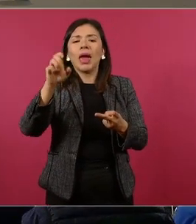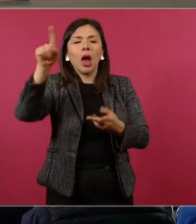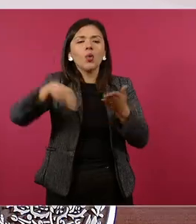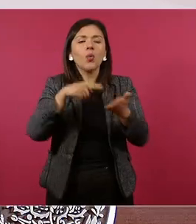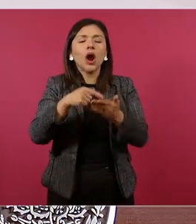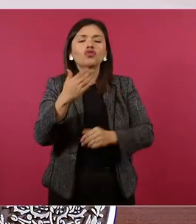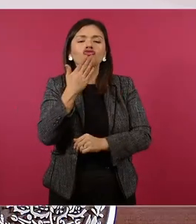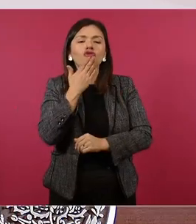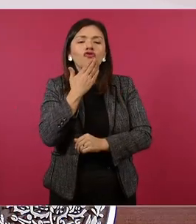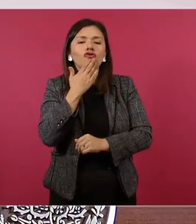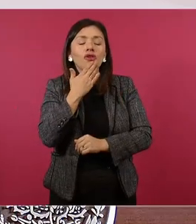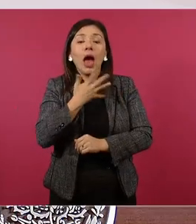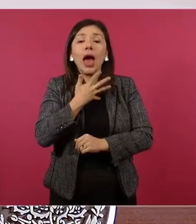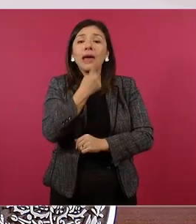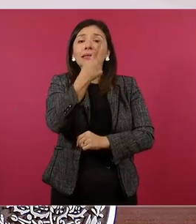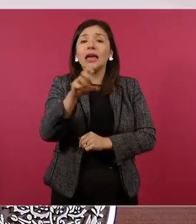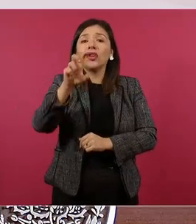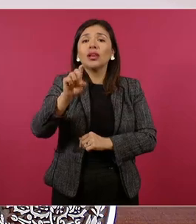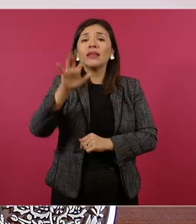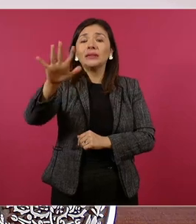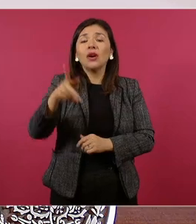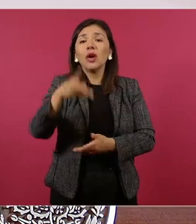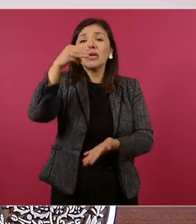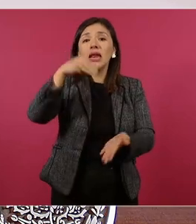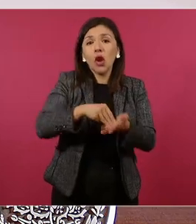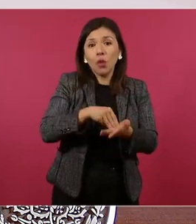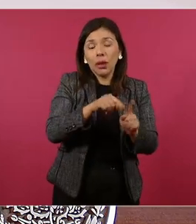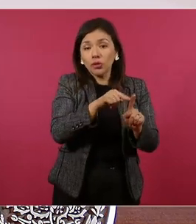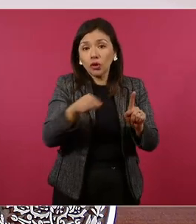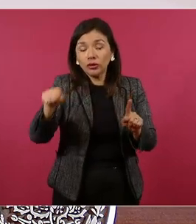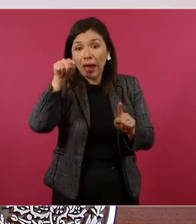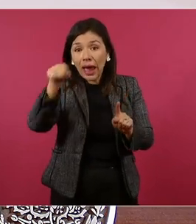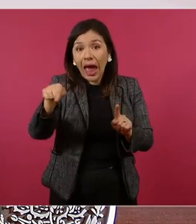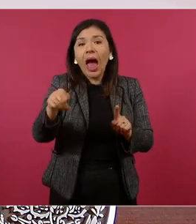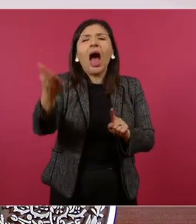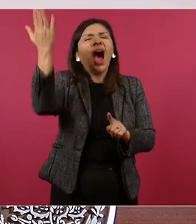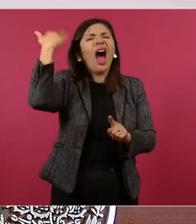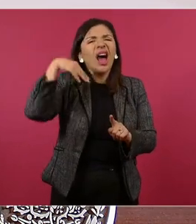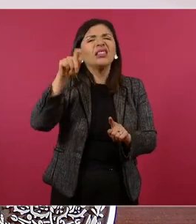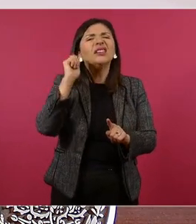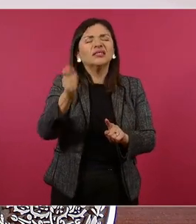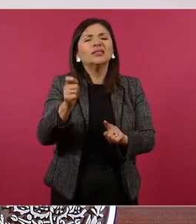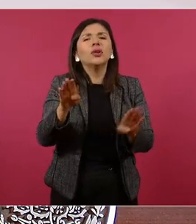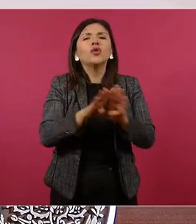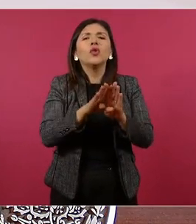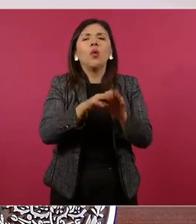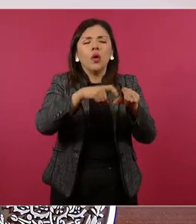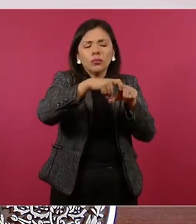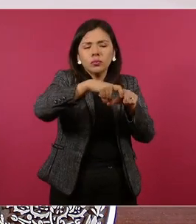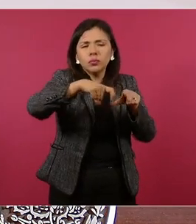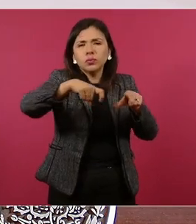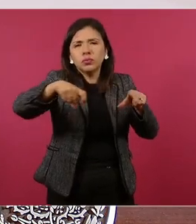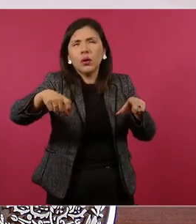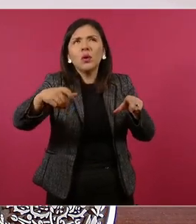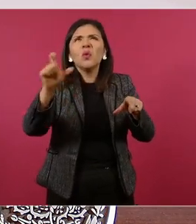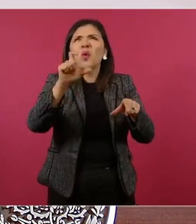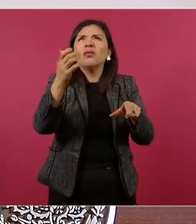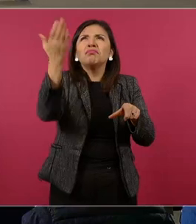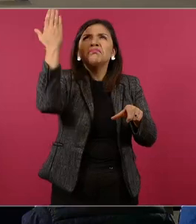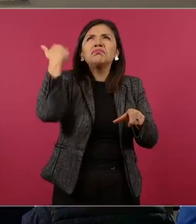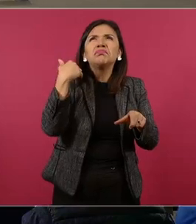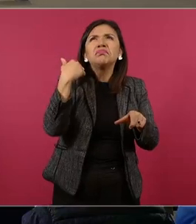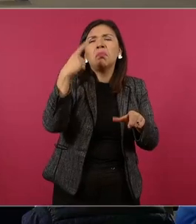bavispe tiene 135 km este camino Era una una brecha que en los años